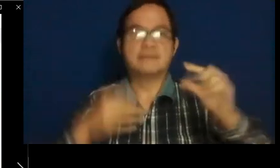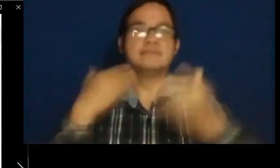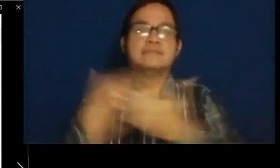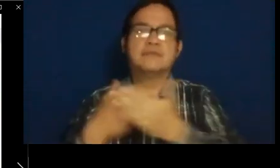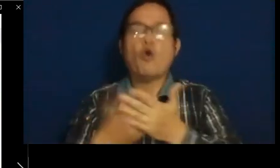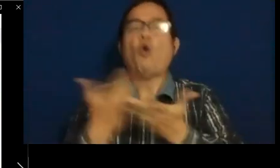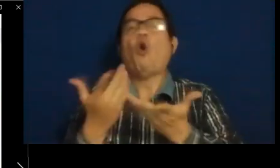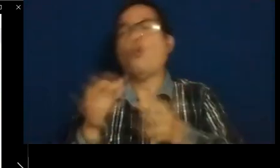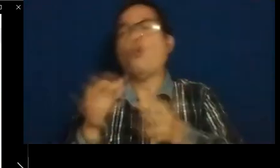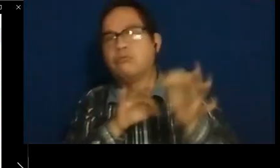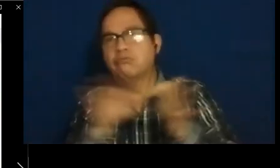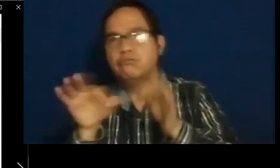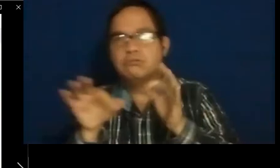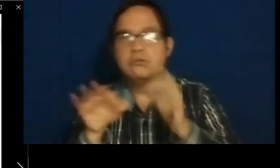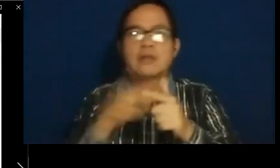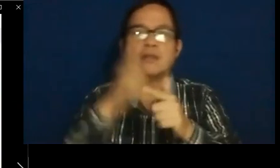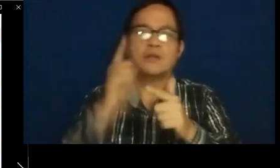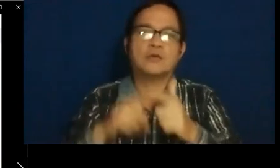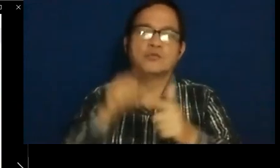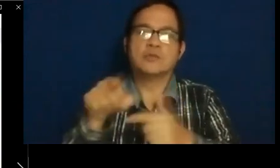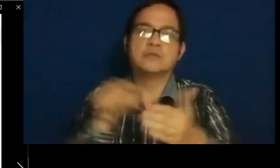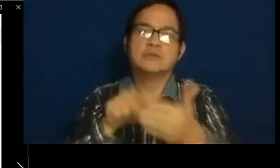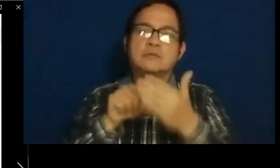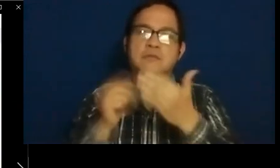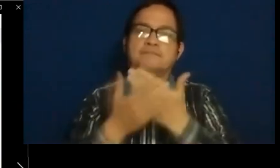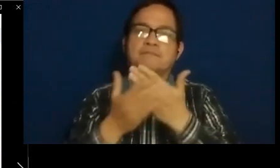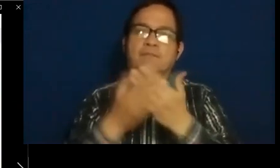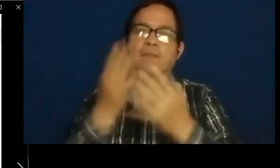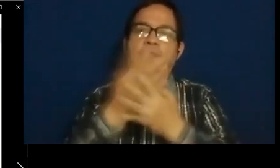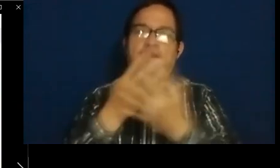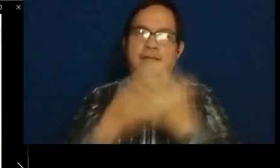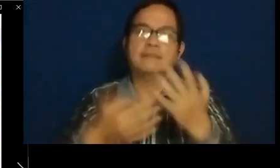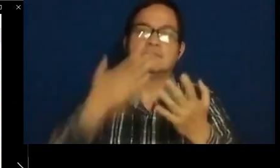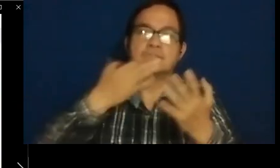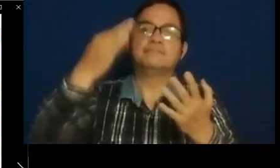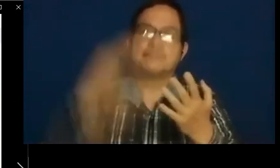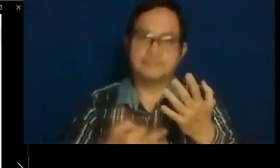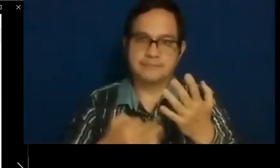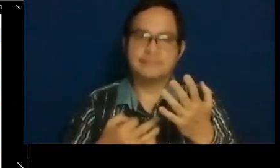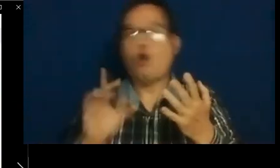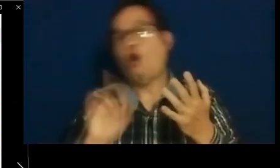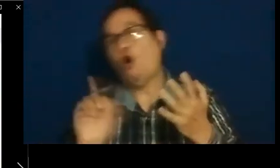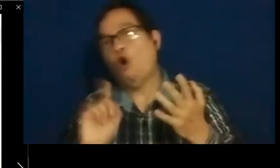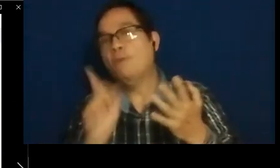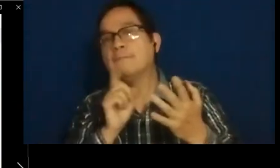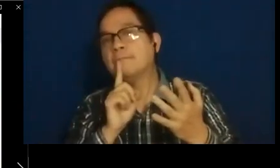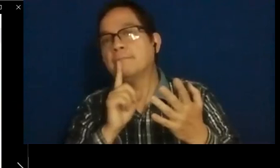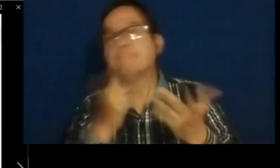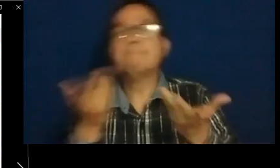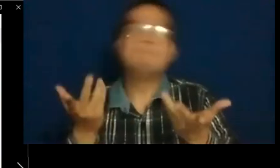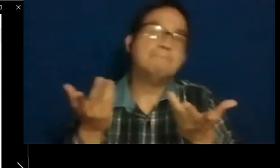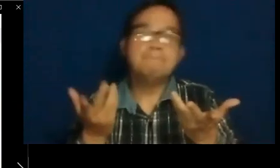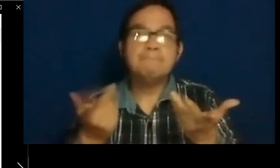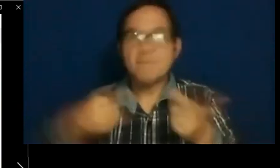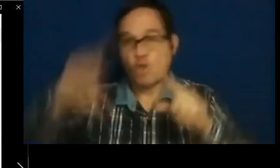van a explicar de dónde salió eso, entonces aquí lo que vamos a comprobar matemáticamente es que efectivamente es cierto o no es cierto. Eso ya lo miraremos en las